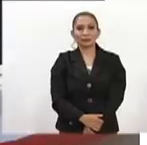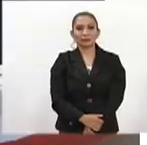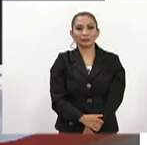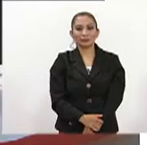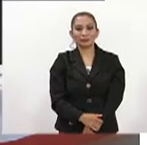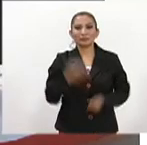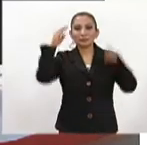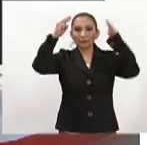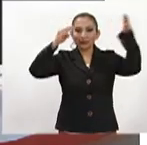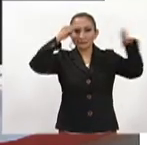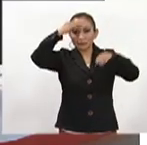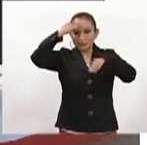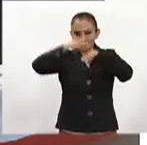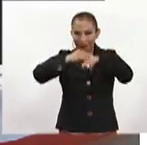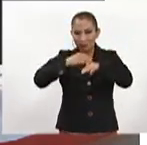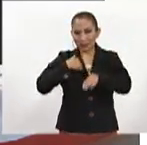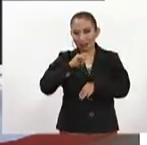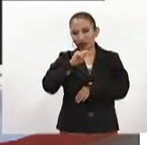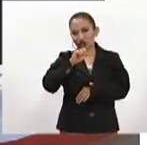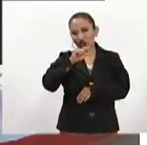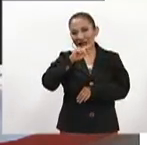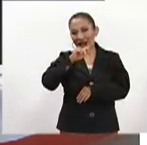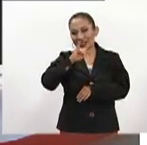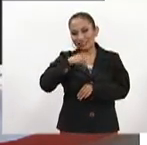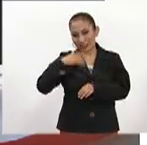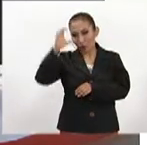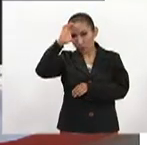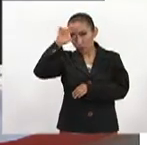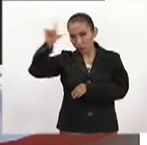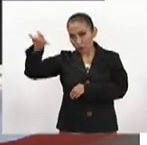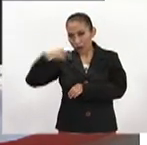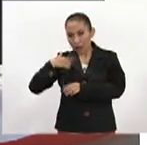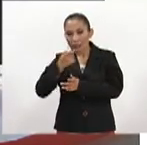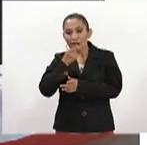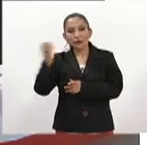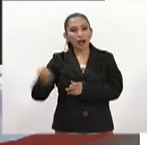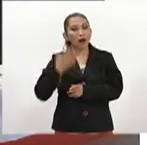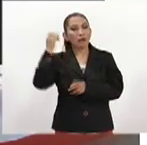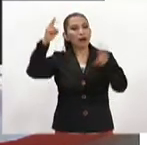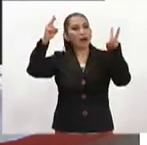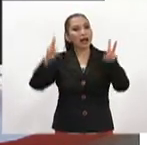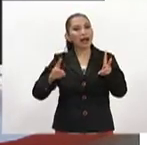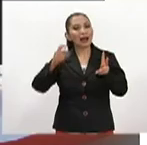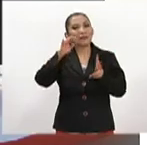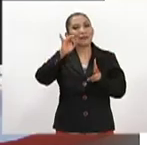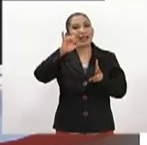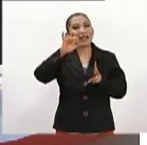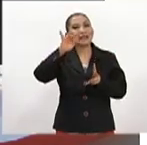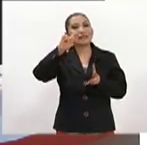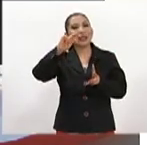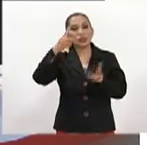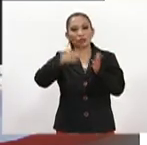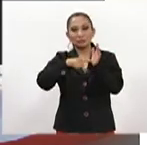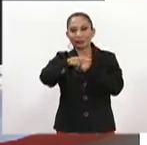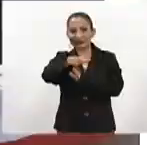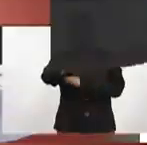Y en el Museo de Memoria y Tolerancia, la Secretaría de Cultura encabezará la Conferencia Mundial Fiat IFTA